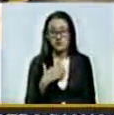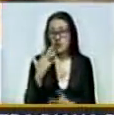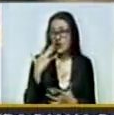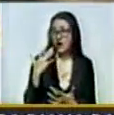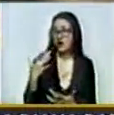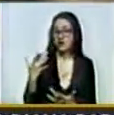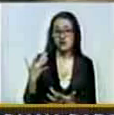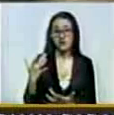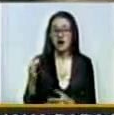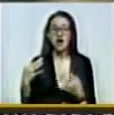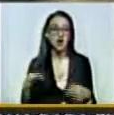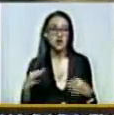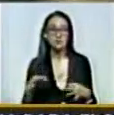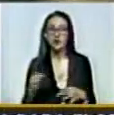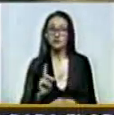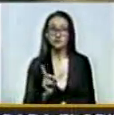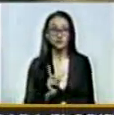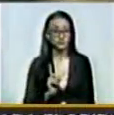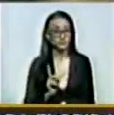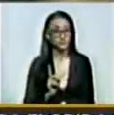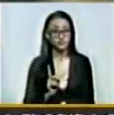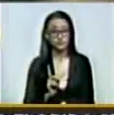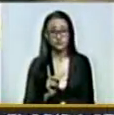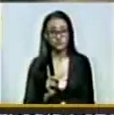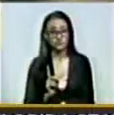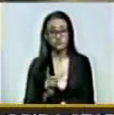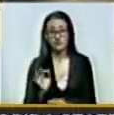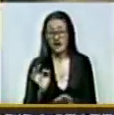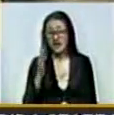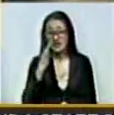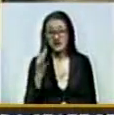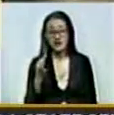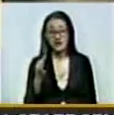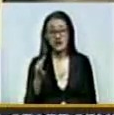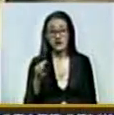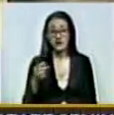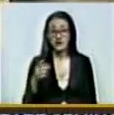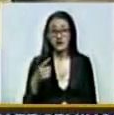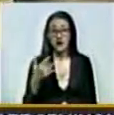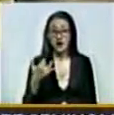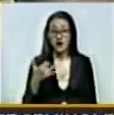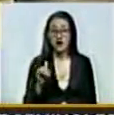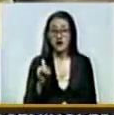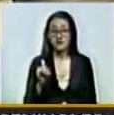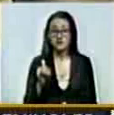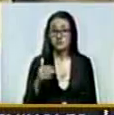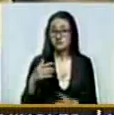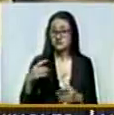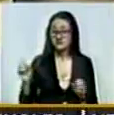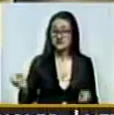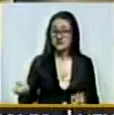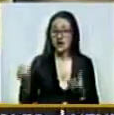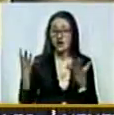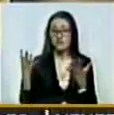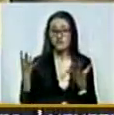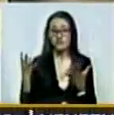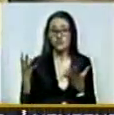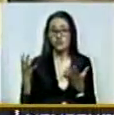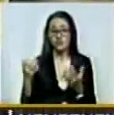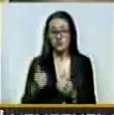manera convencional. Nadie crea que hay un rinconcito donde pueda quedarse a salvo de